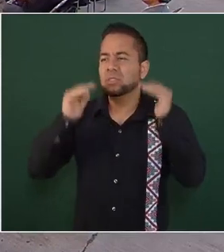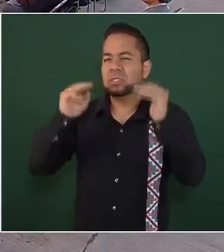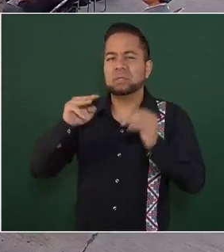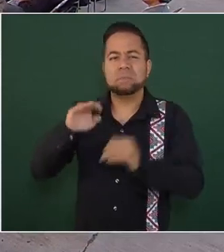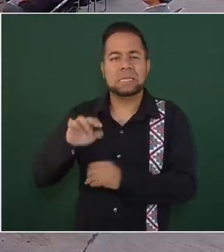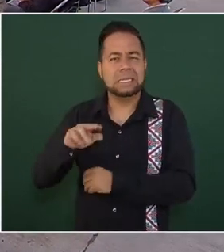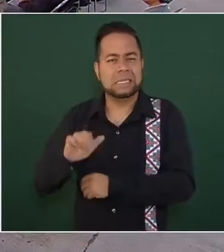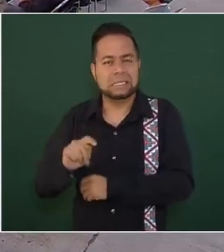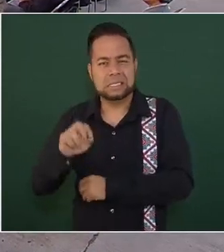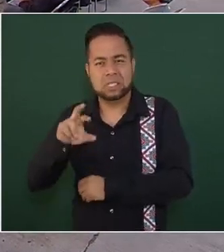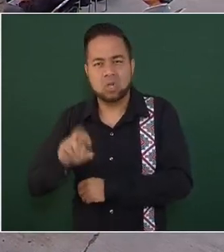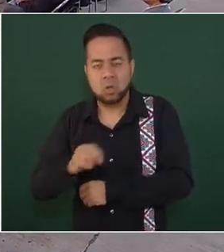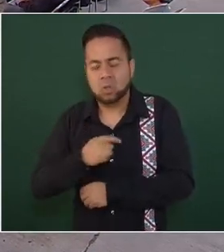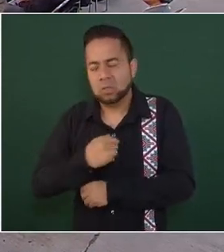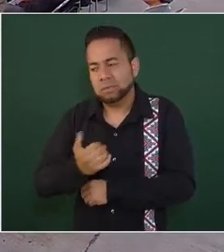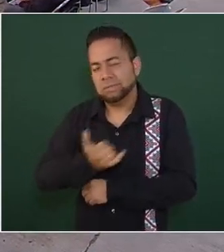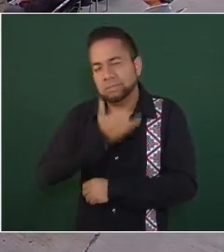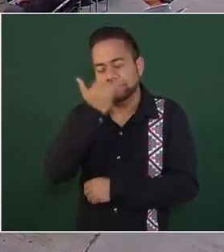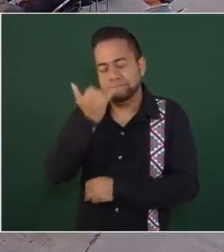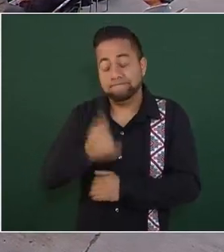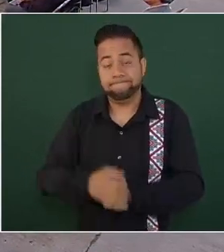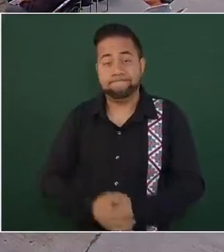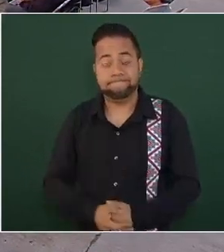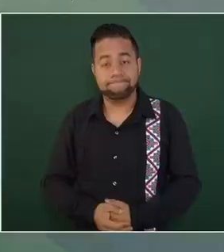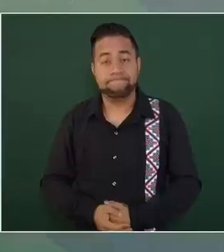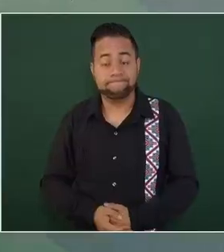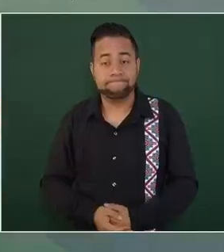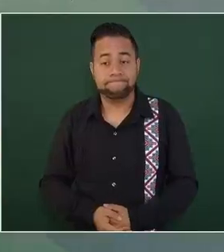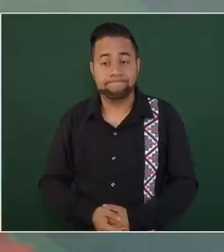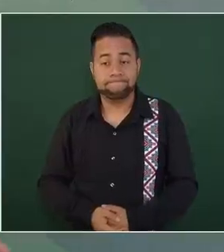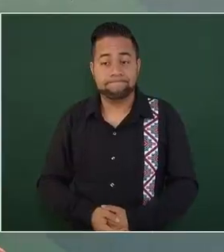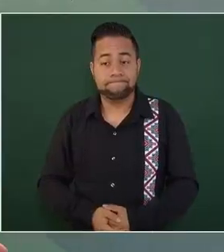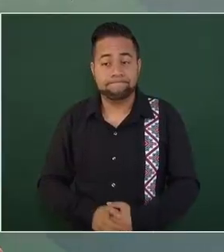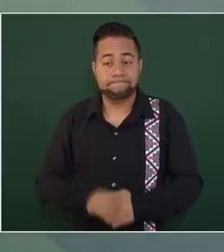me equivoqué porque